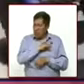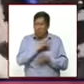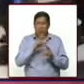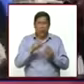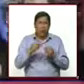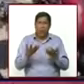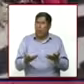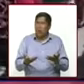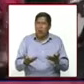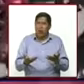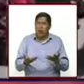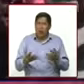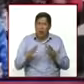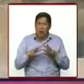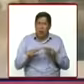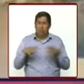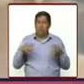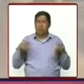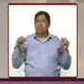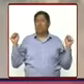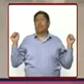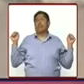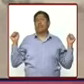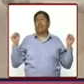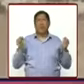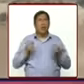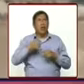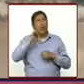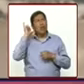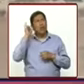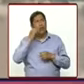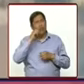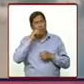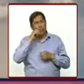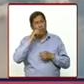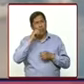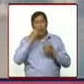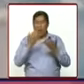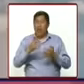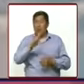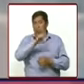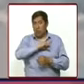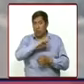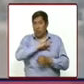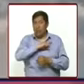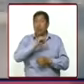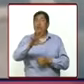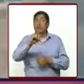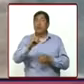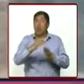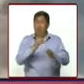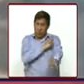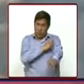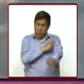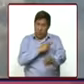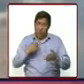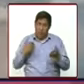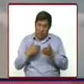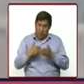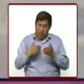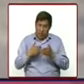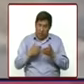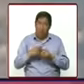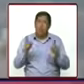existe en el lugar. La policía ha retrocedido. Ayer teníamos efectivos policiales a unos 50 metros, precisamente en este